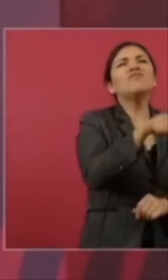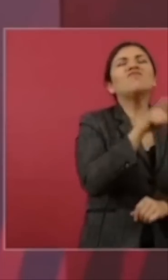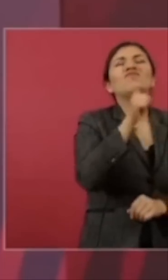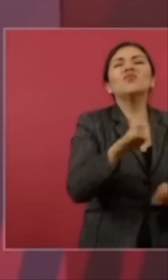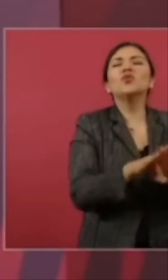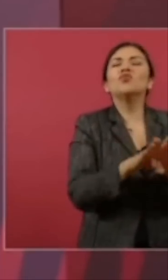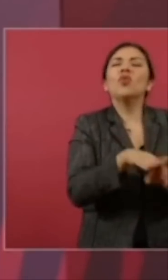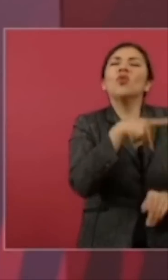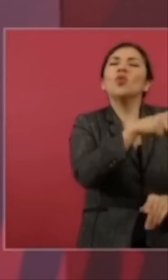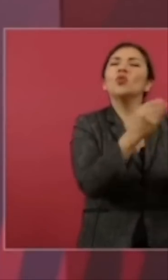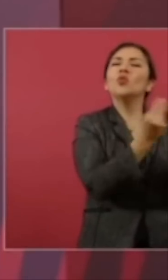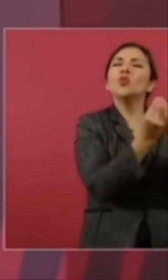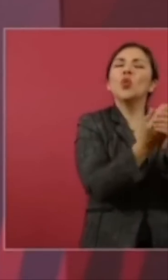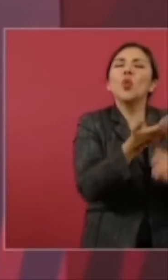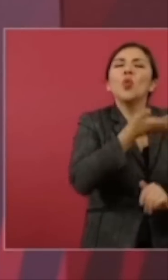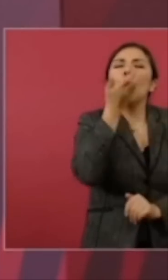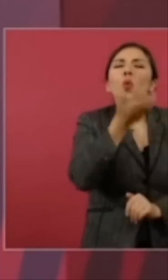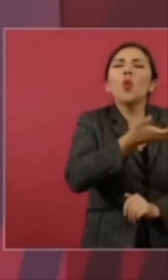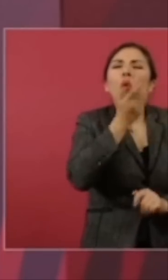conservadores,